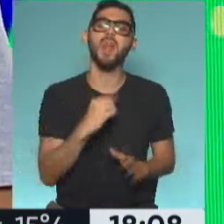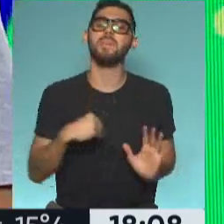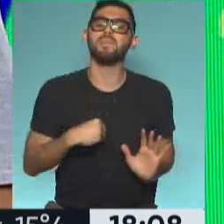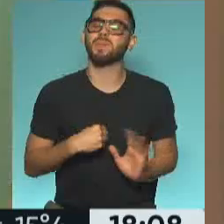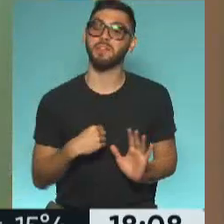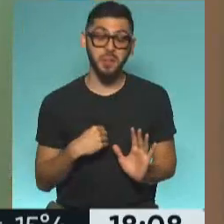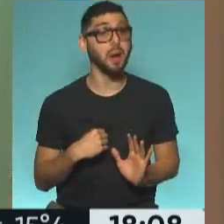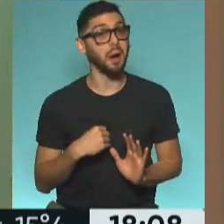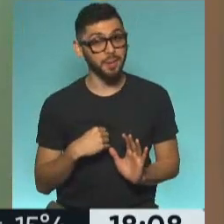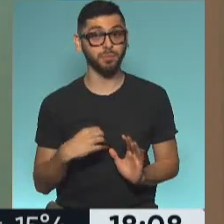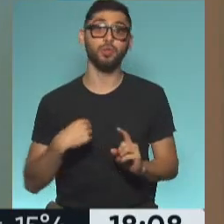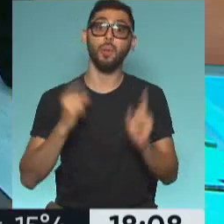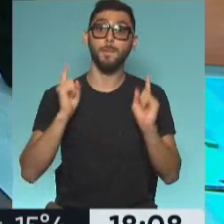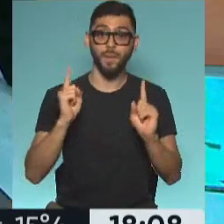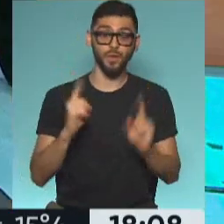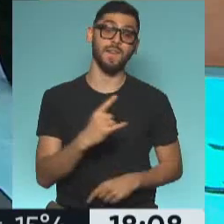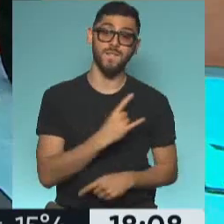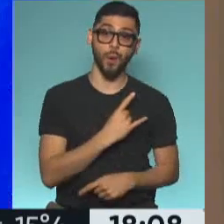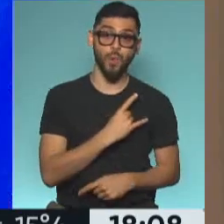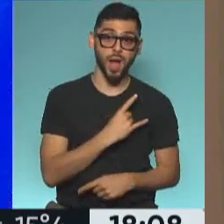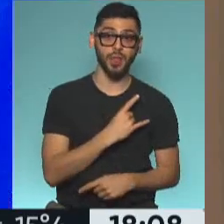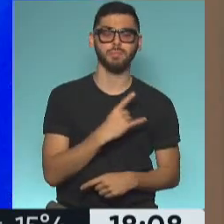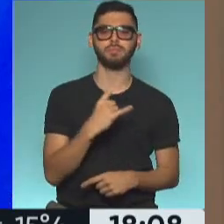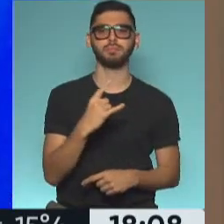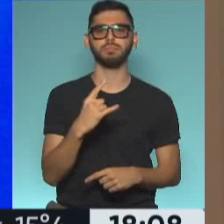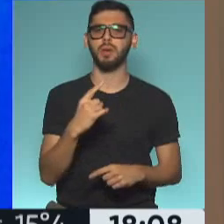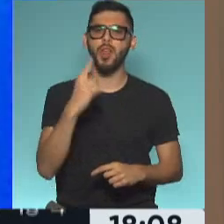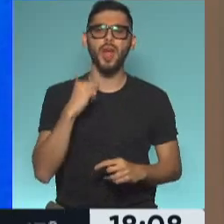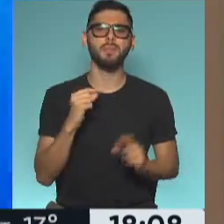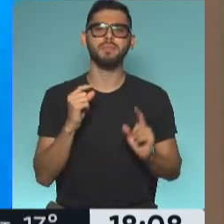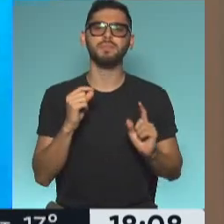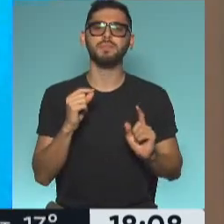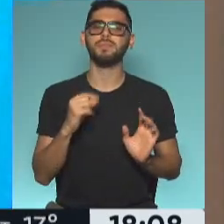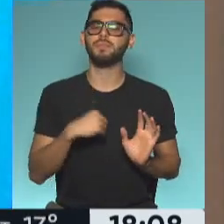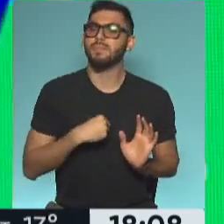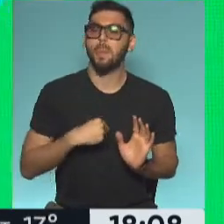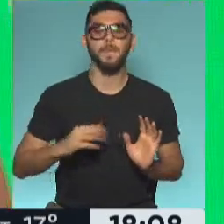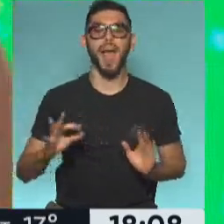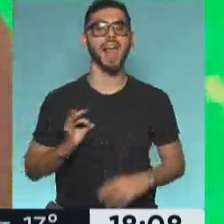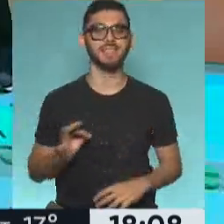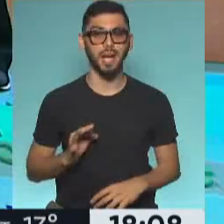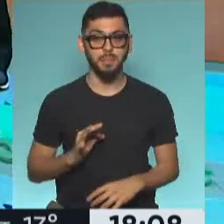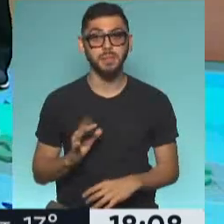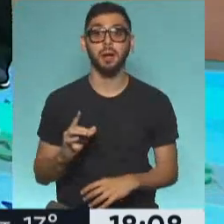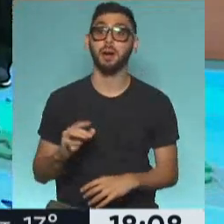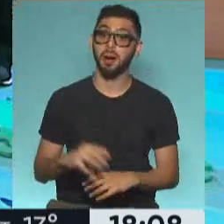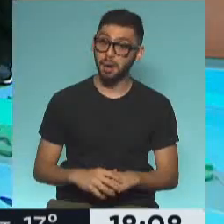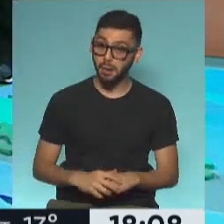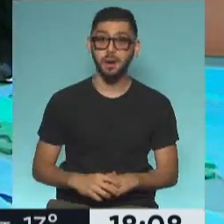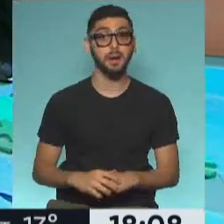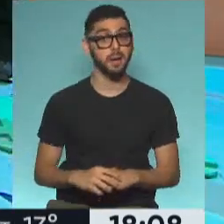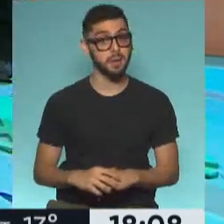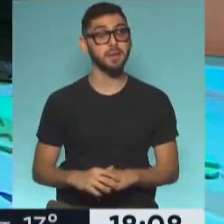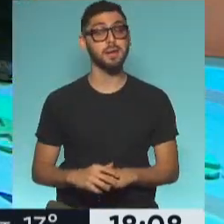¿Por qué? Sí, yo soy profe también en la facultad. Ajá. Y el día como preferido es el día que tomo examen. ¡Ajá! Ahí está,